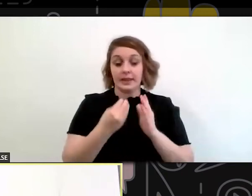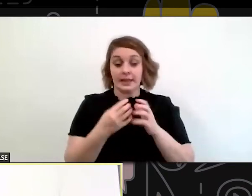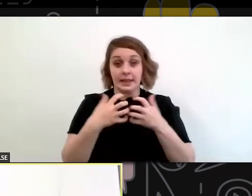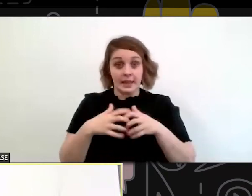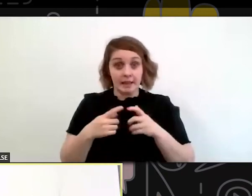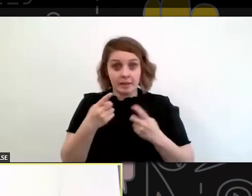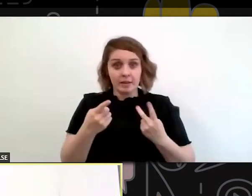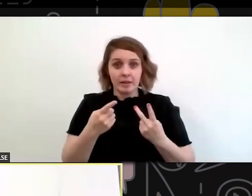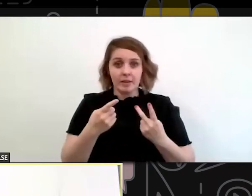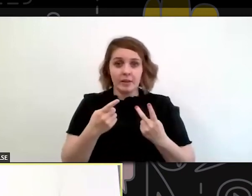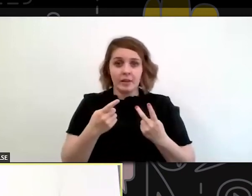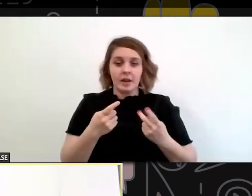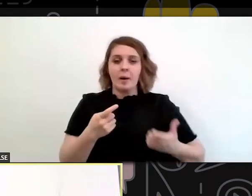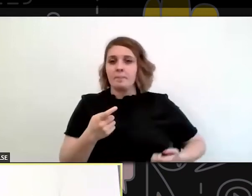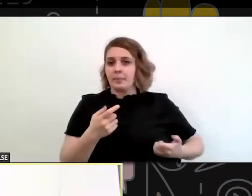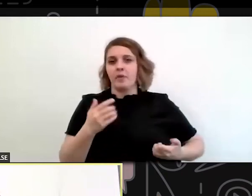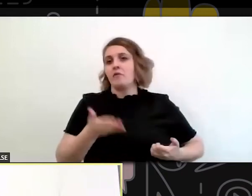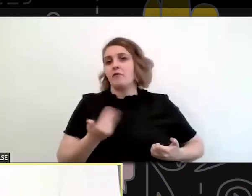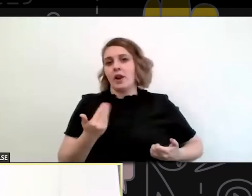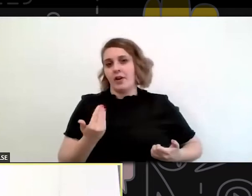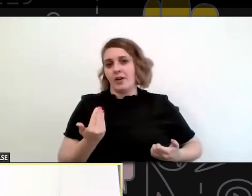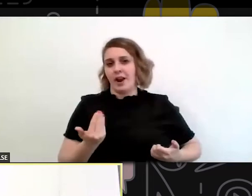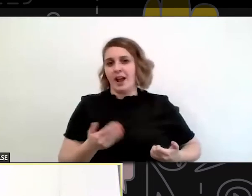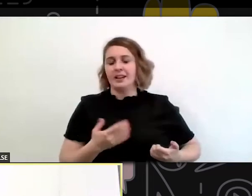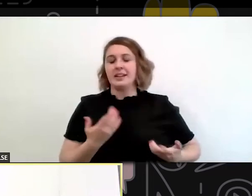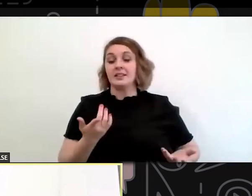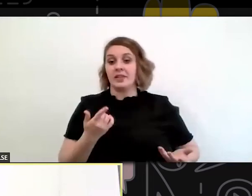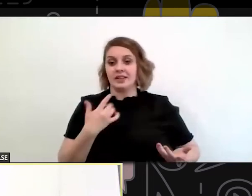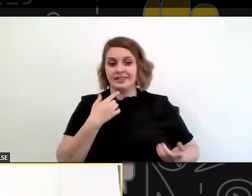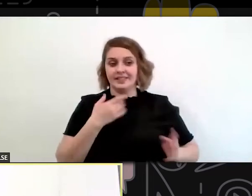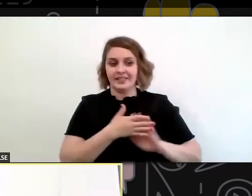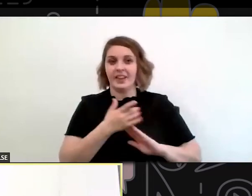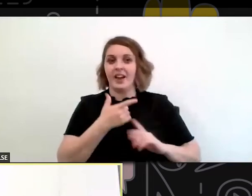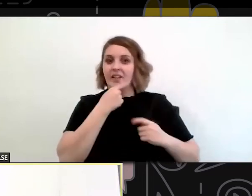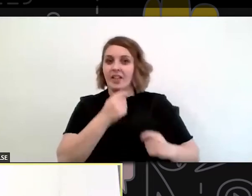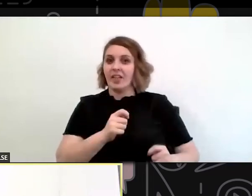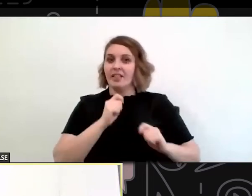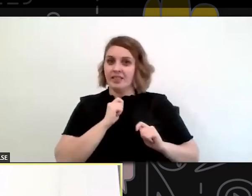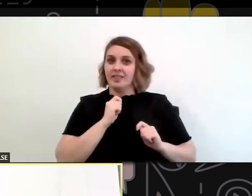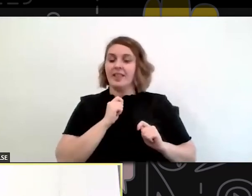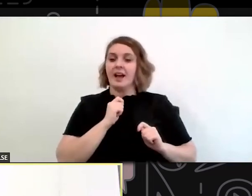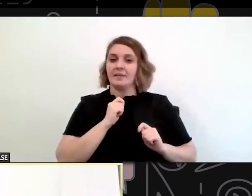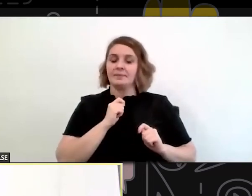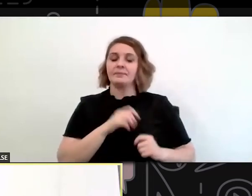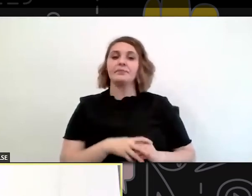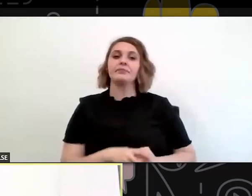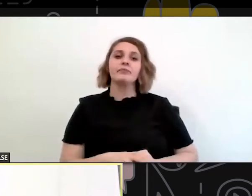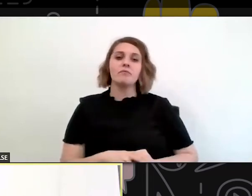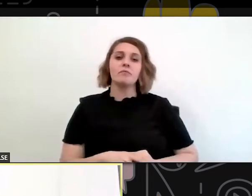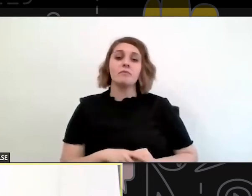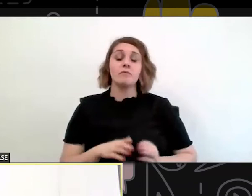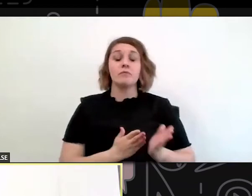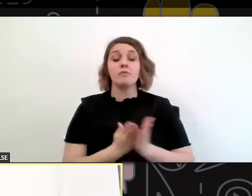te evitan los múltiples pinchazos y digamos que te facilitan esa administración de la insulina. Y por otro